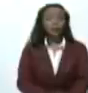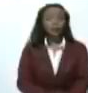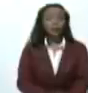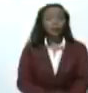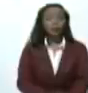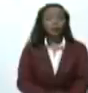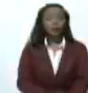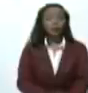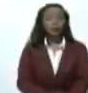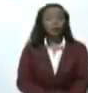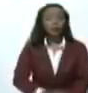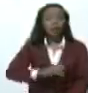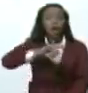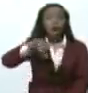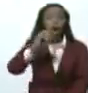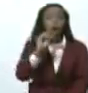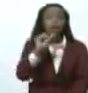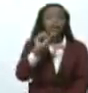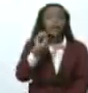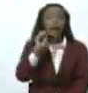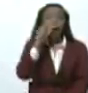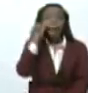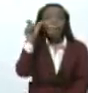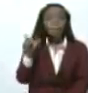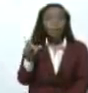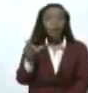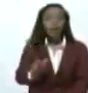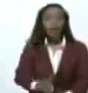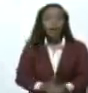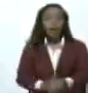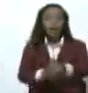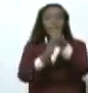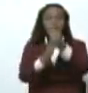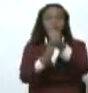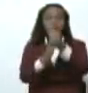José Alberto Galíndez Cordero encabeza